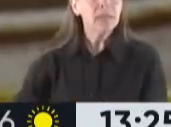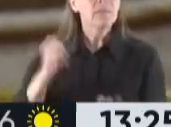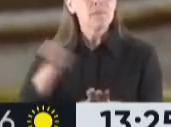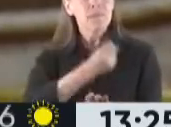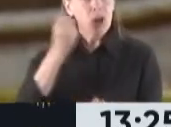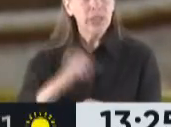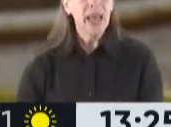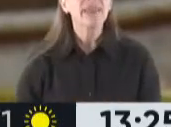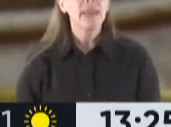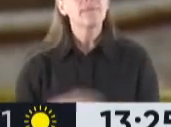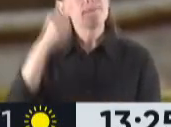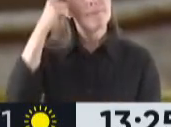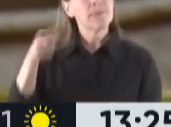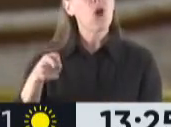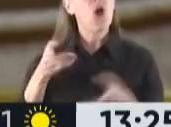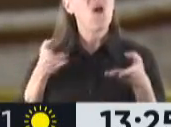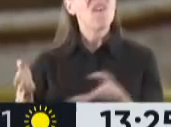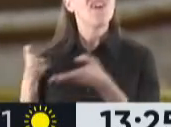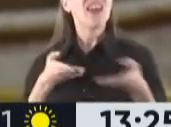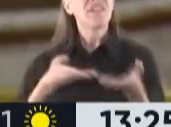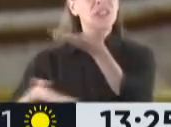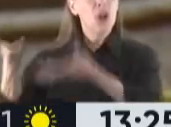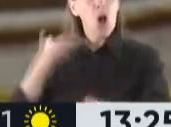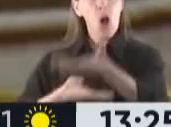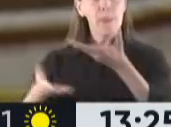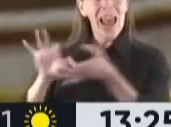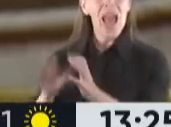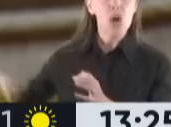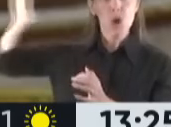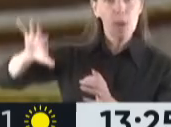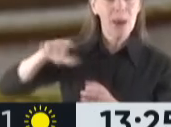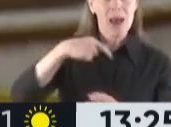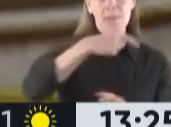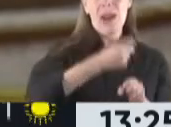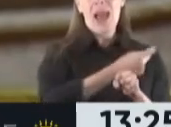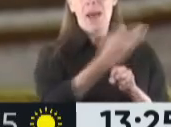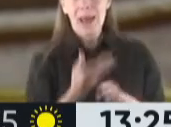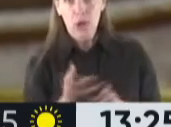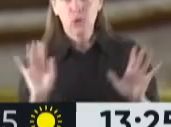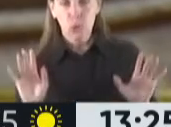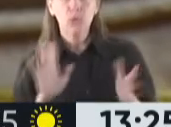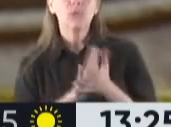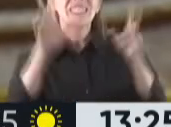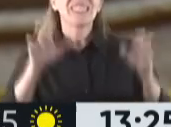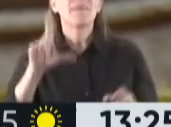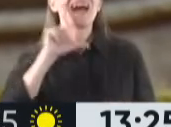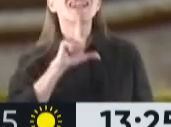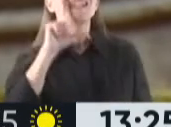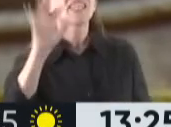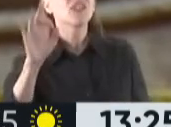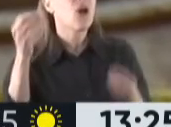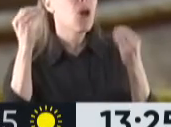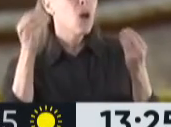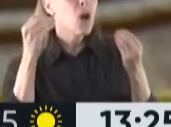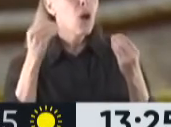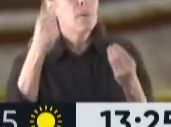creo que será en beneficio mutuo. Será importante, por ejemplo, sobre el litio, ver cómo podemos desarrollar nuevas